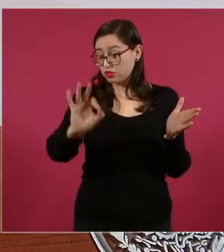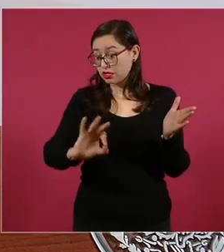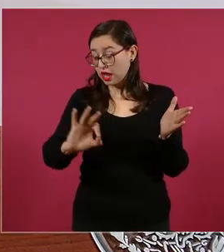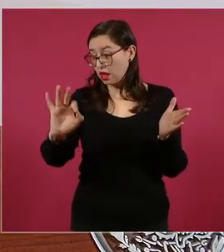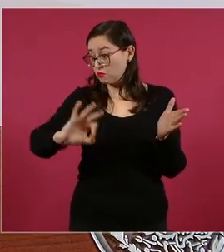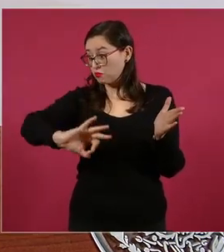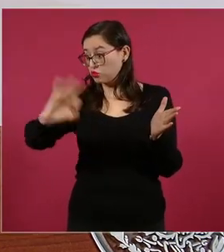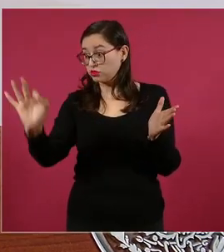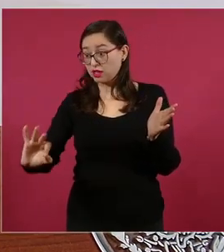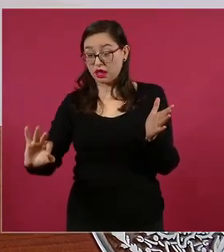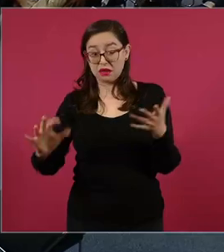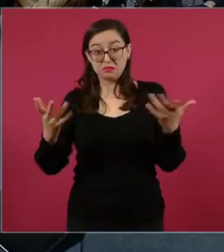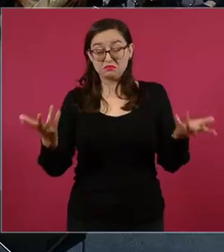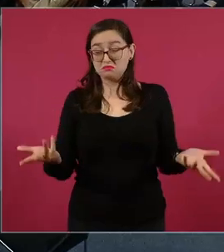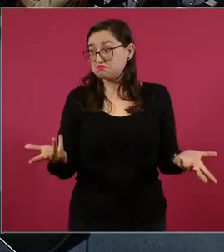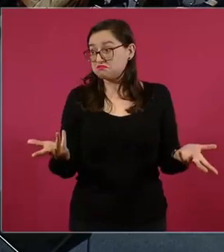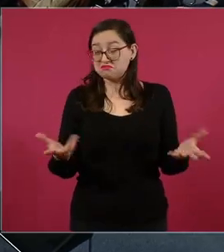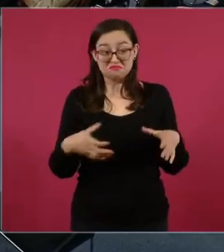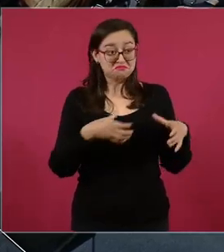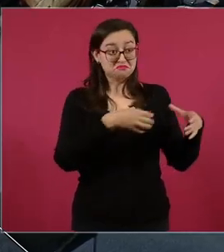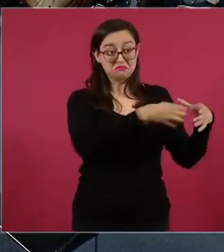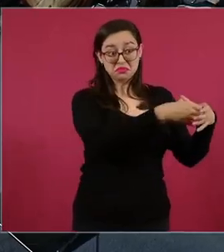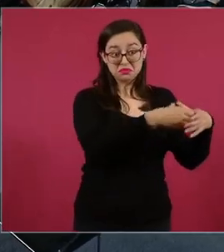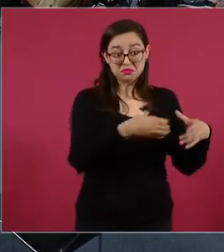A ver si viene la